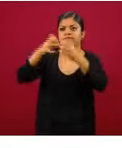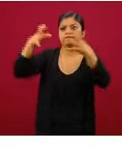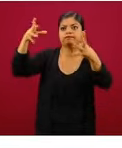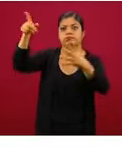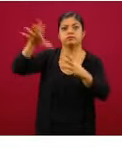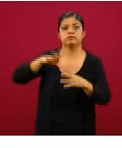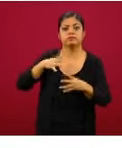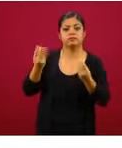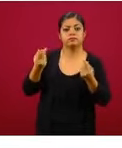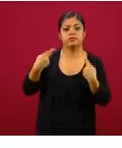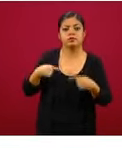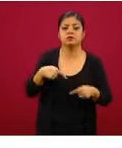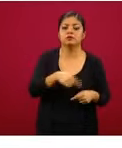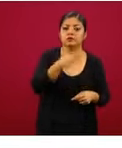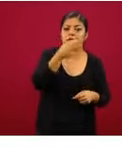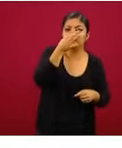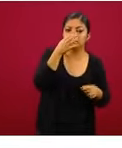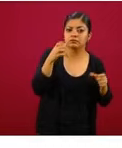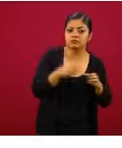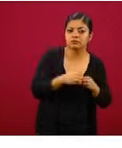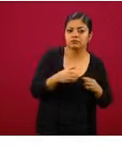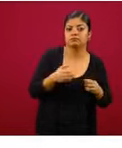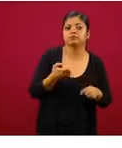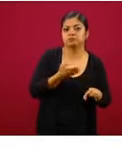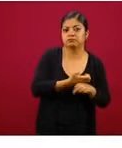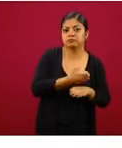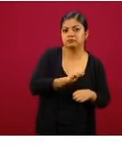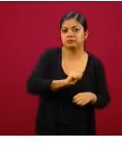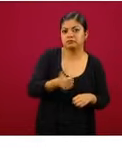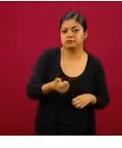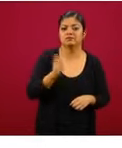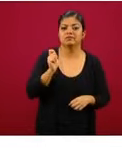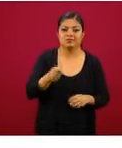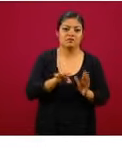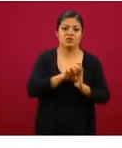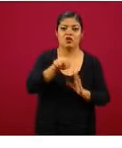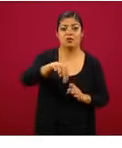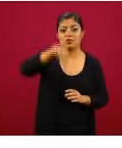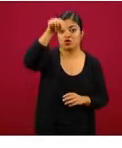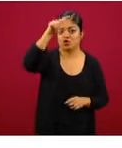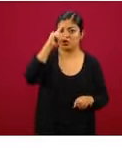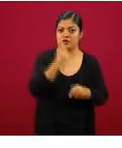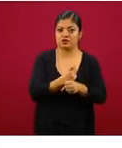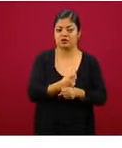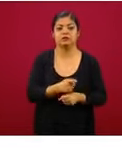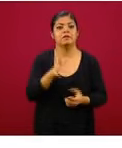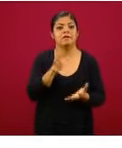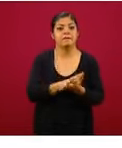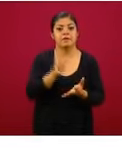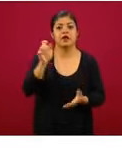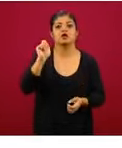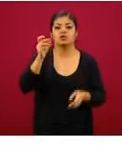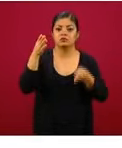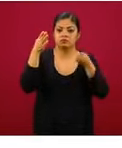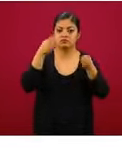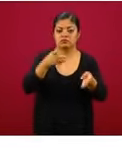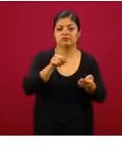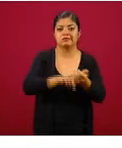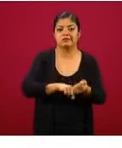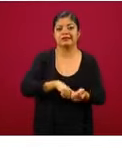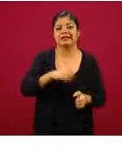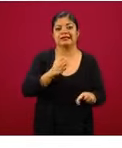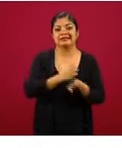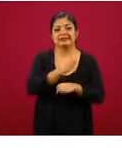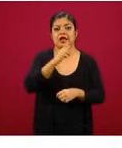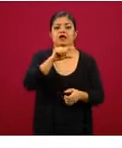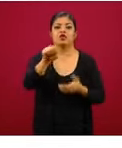concentración poblacional en algunas entidades como del norte sobre todo, y hay mayor concentración poblacional en entidades